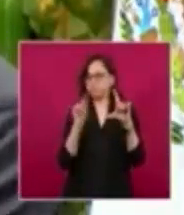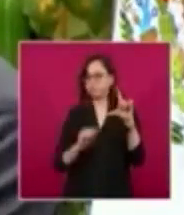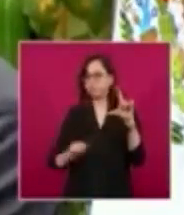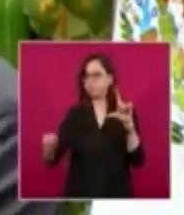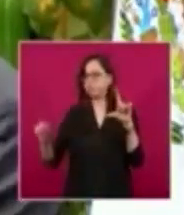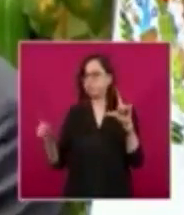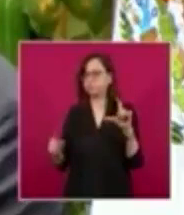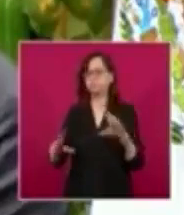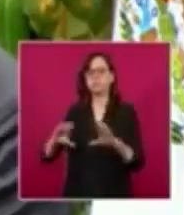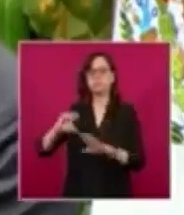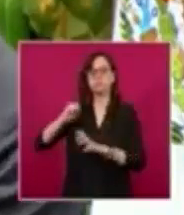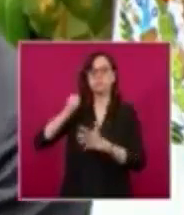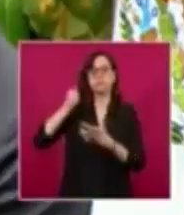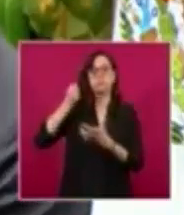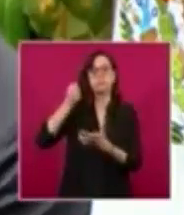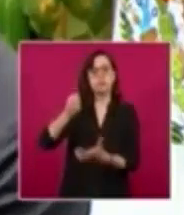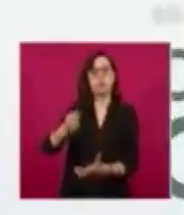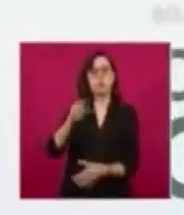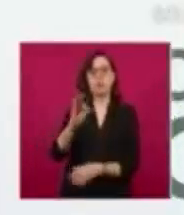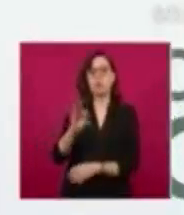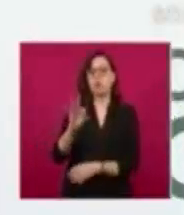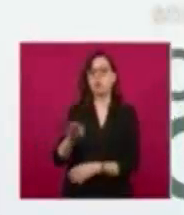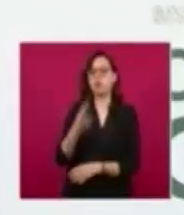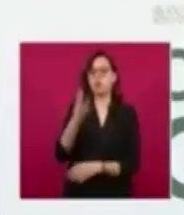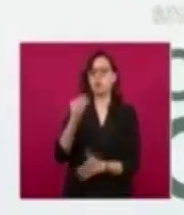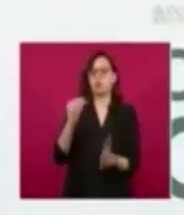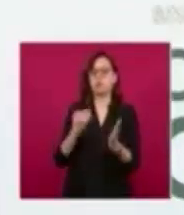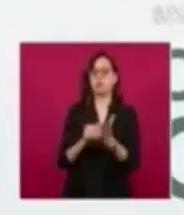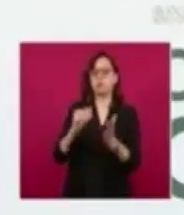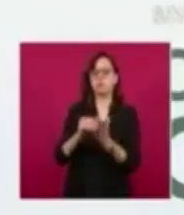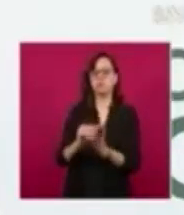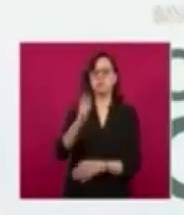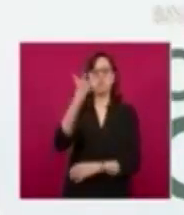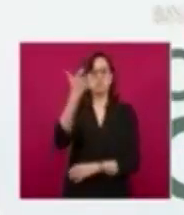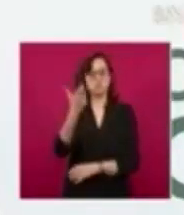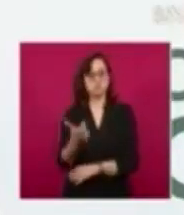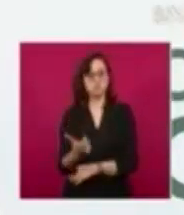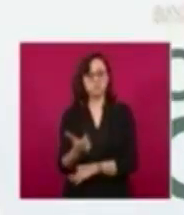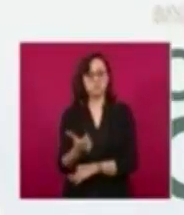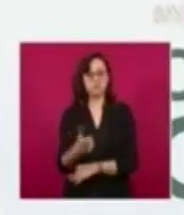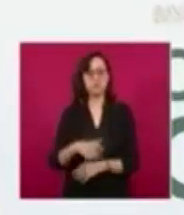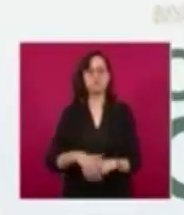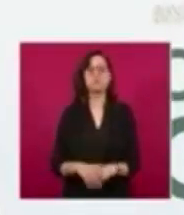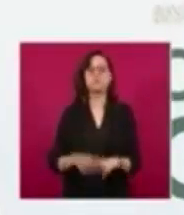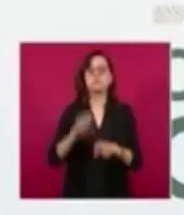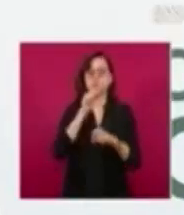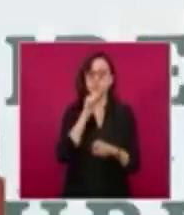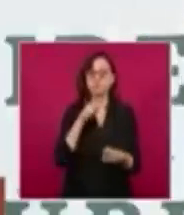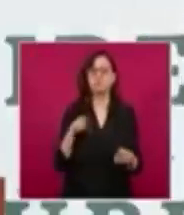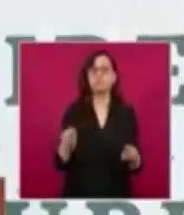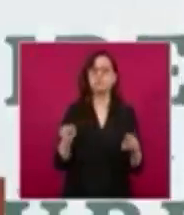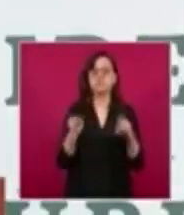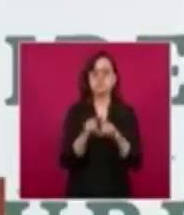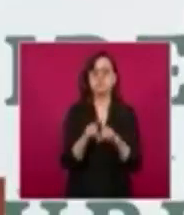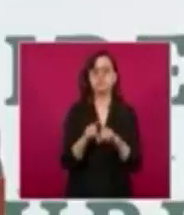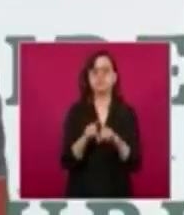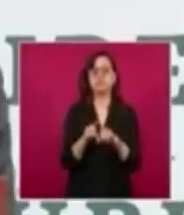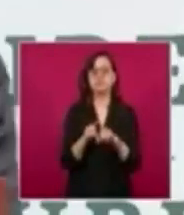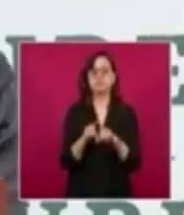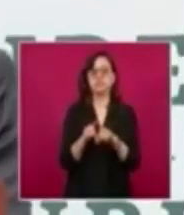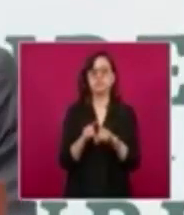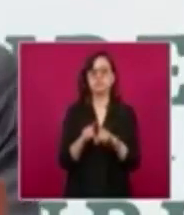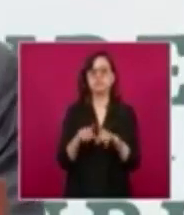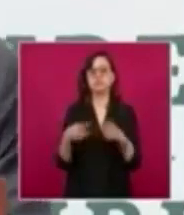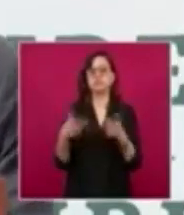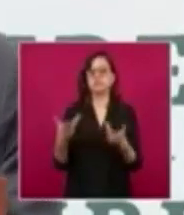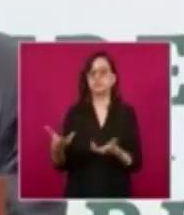lo tanto pues también al pueblo de México que tanto le gusta mentar, ¿no? Rescato de lo que nos comenta,